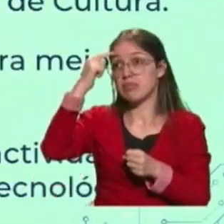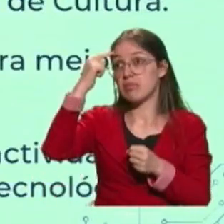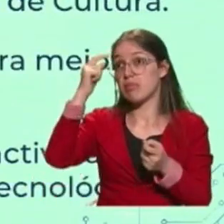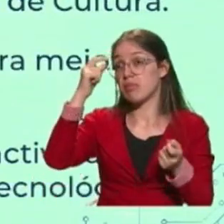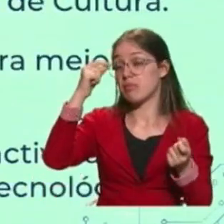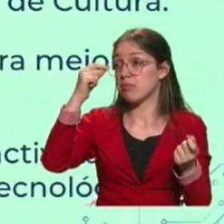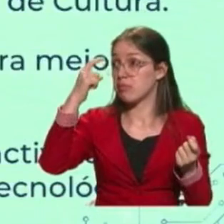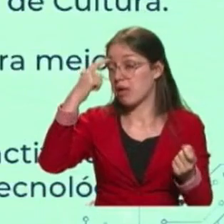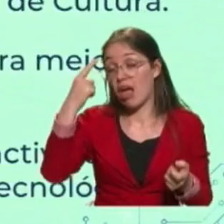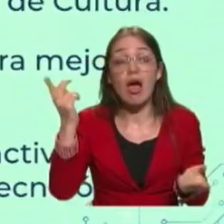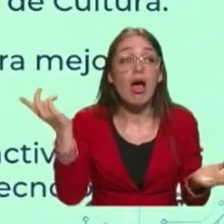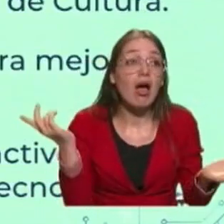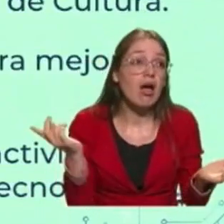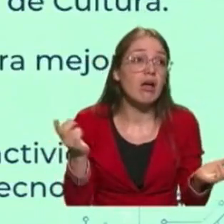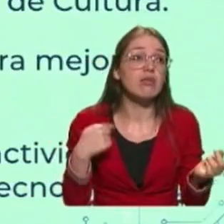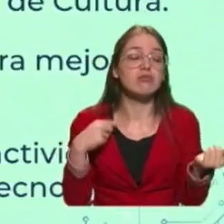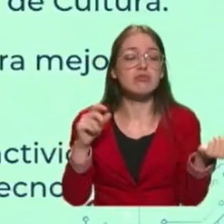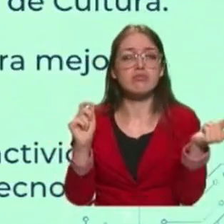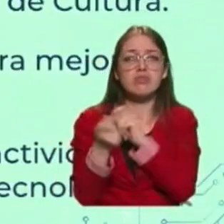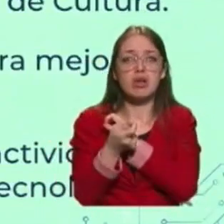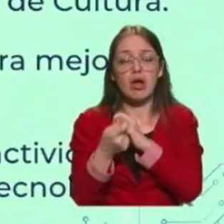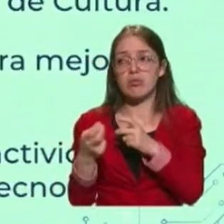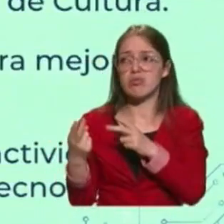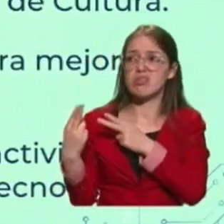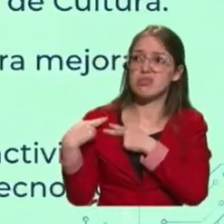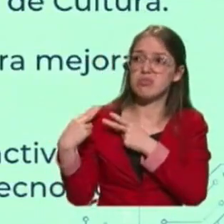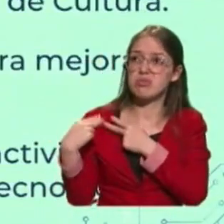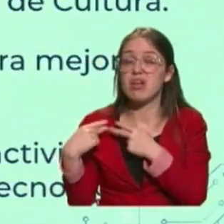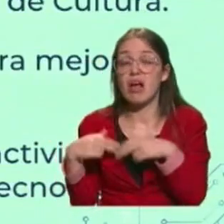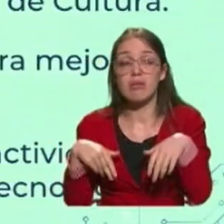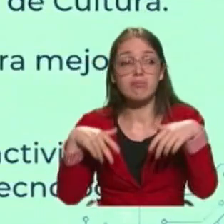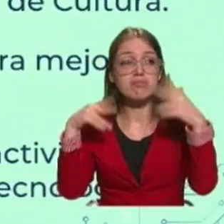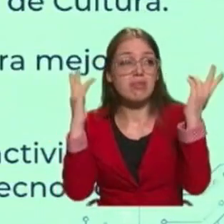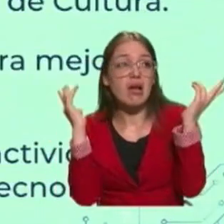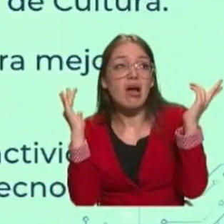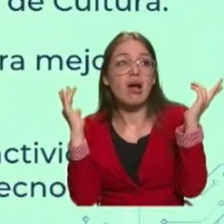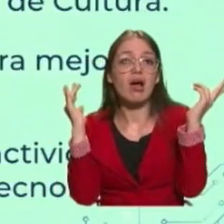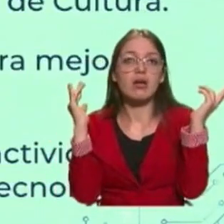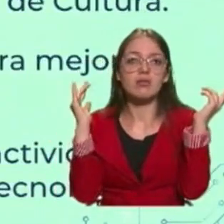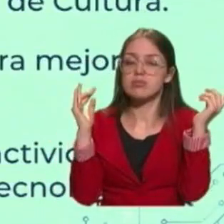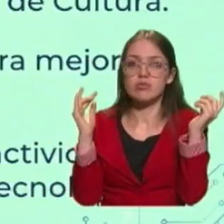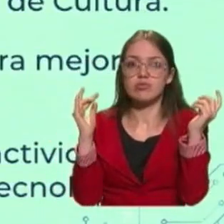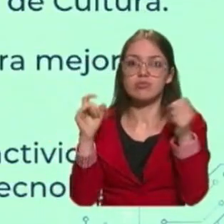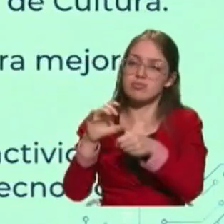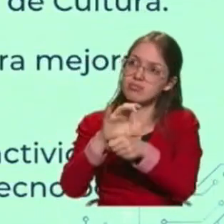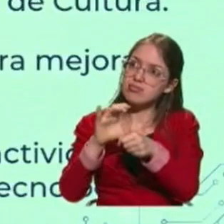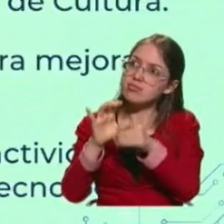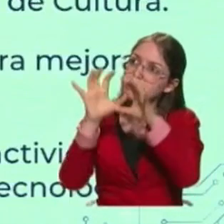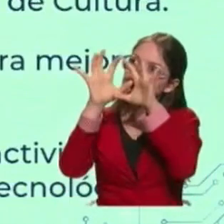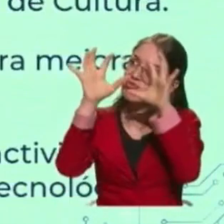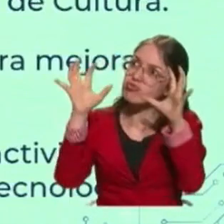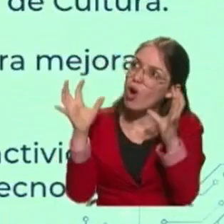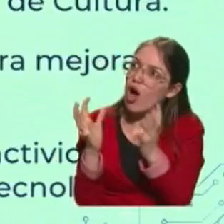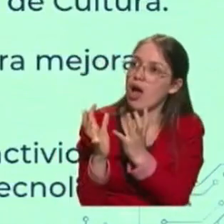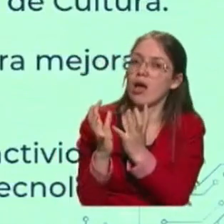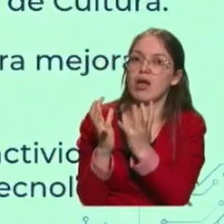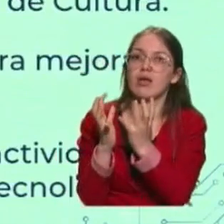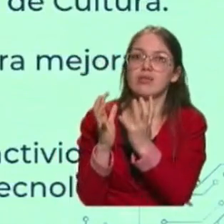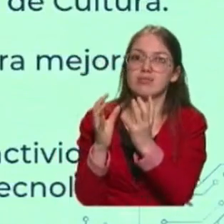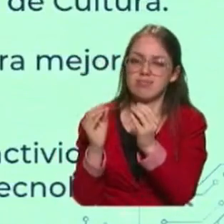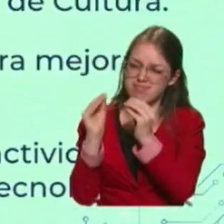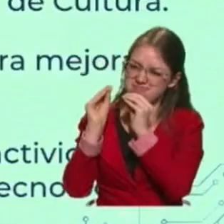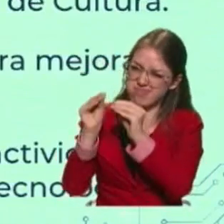cambio de pensamiento y ese cambio de responsabilidad ciudadana con las nuevas ciudades del mundo la implementación de plataformas